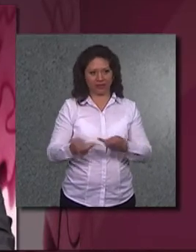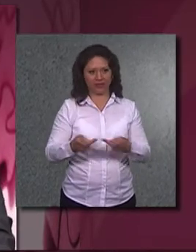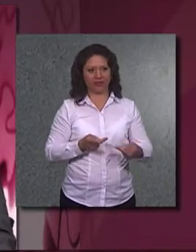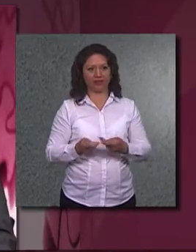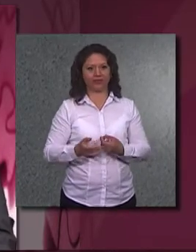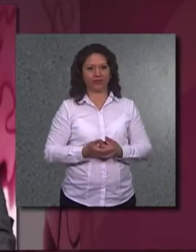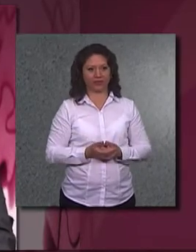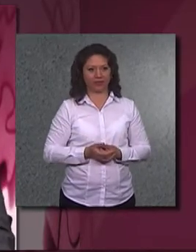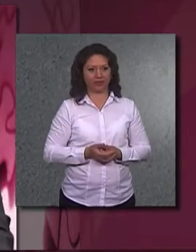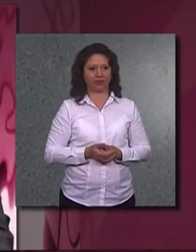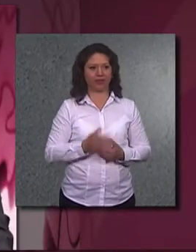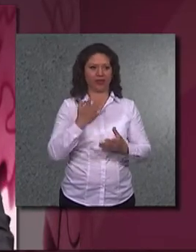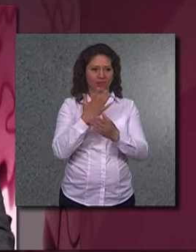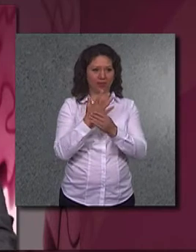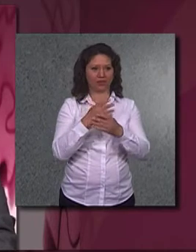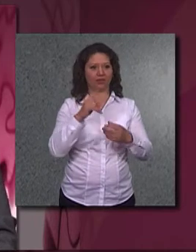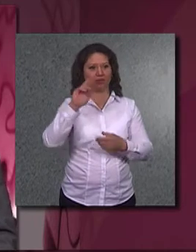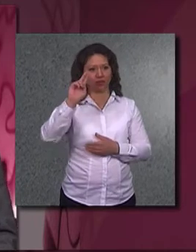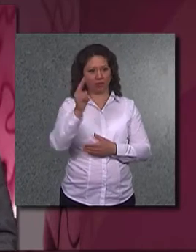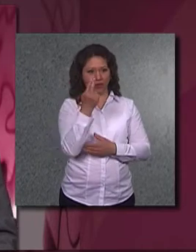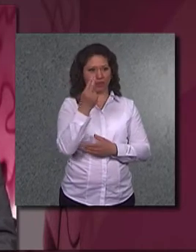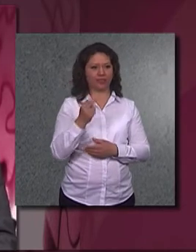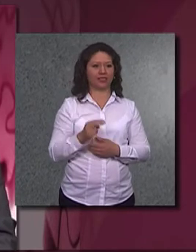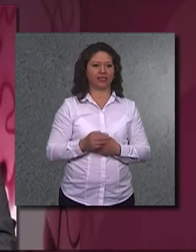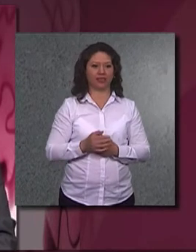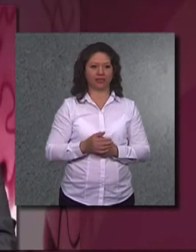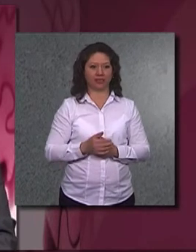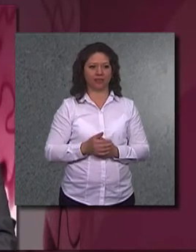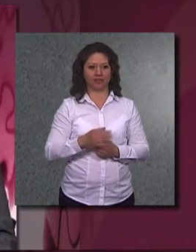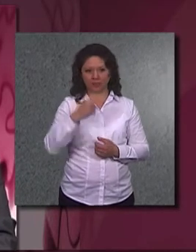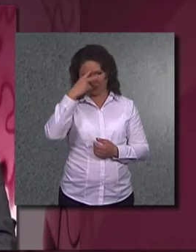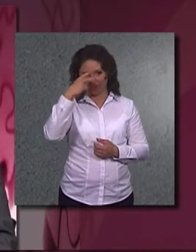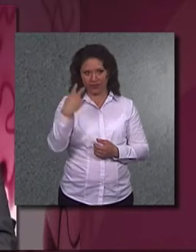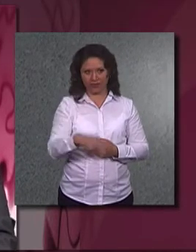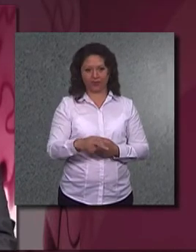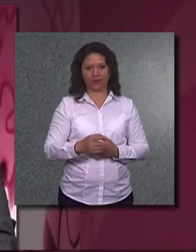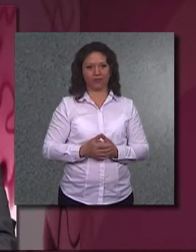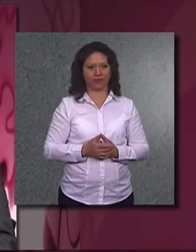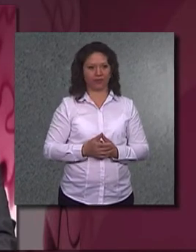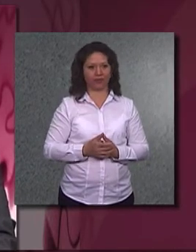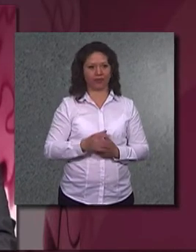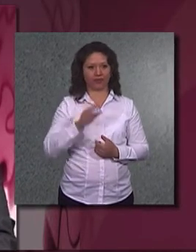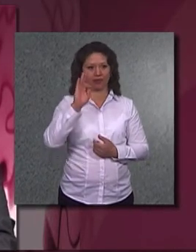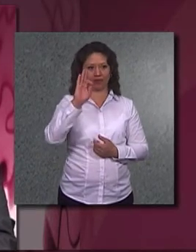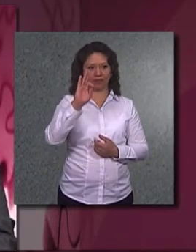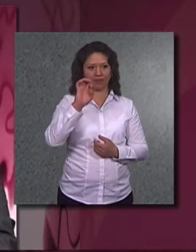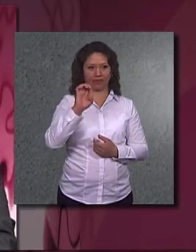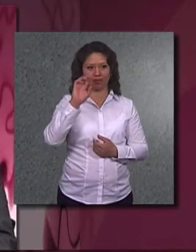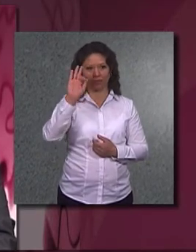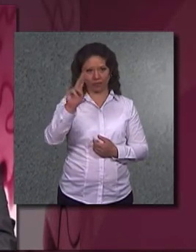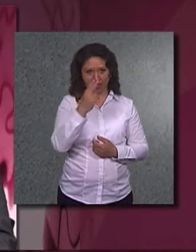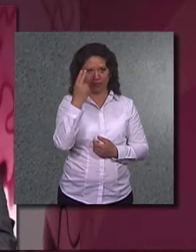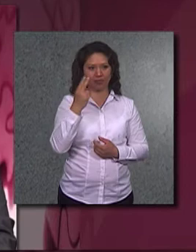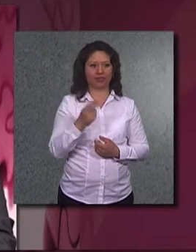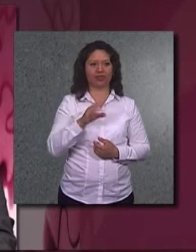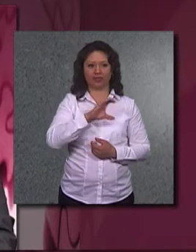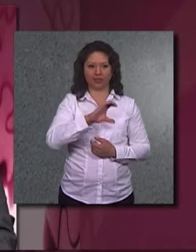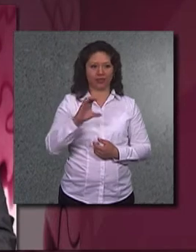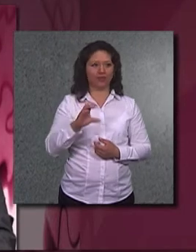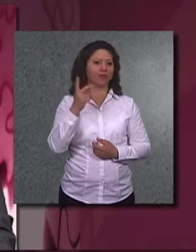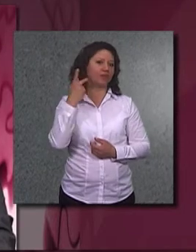preparado de la mano con la universidad nacional autonoma de n de méxico con la facultad de ciencias políticas